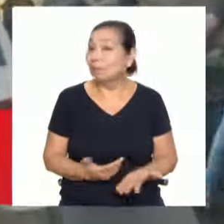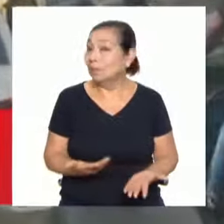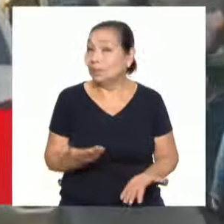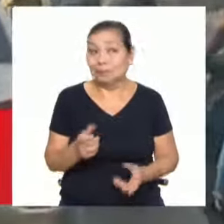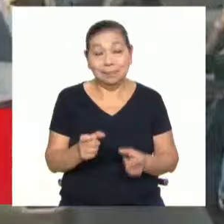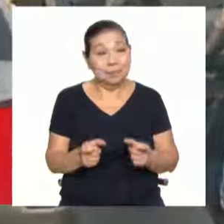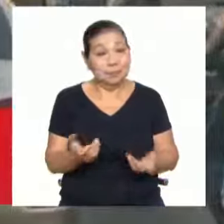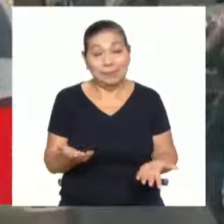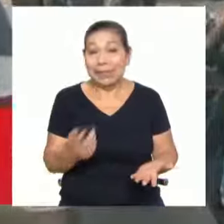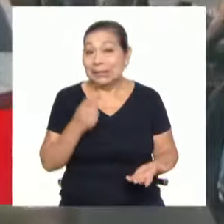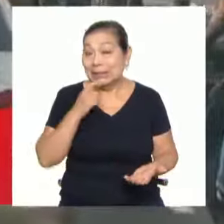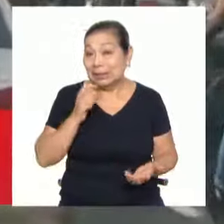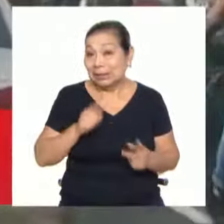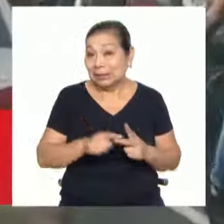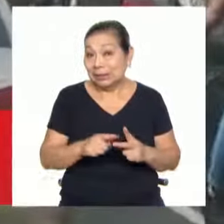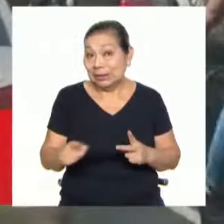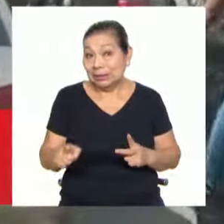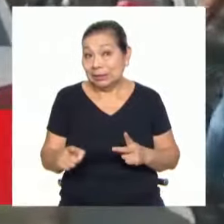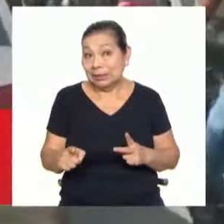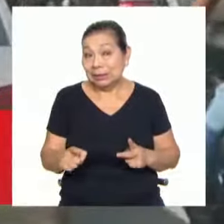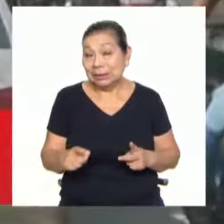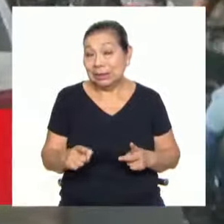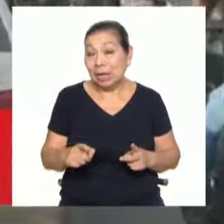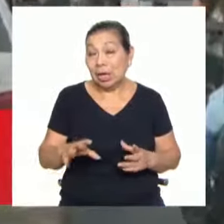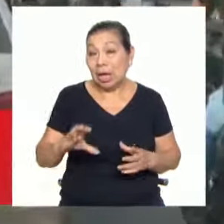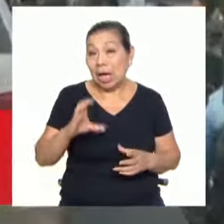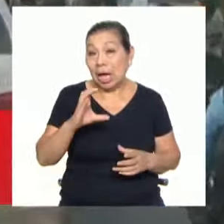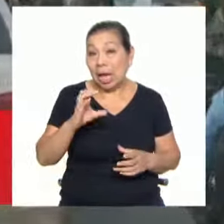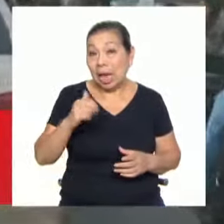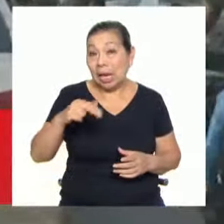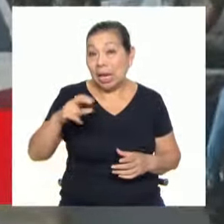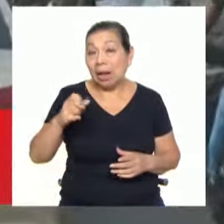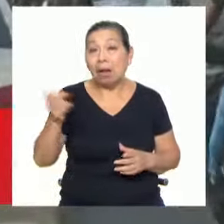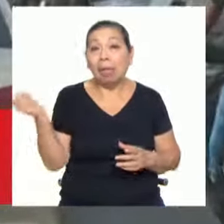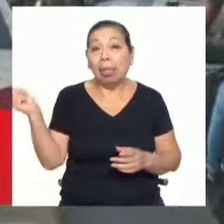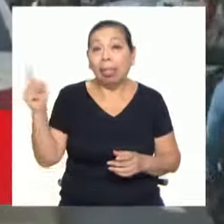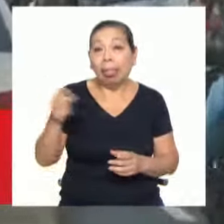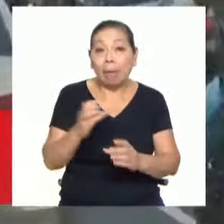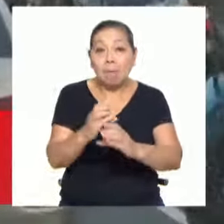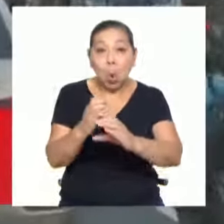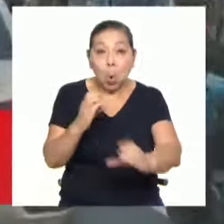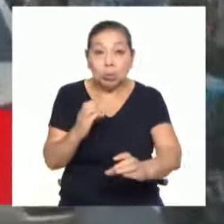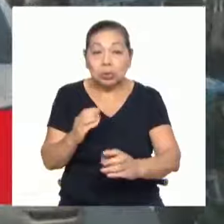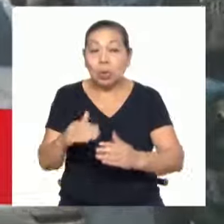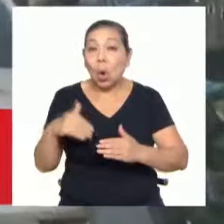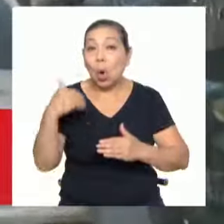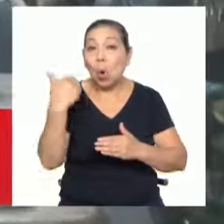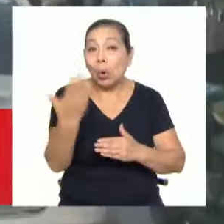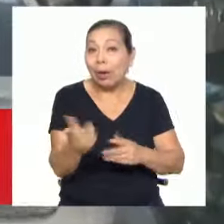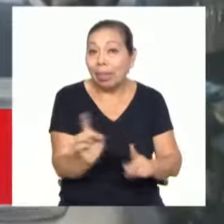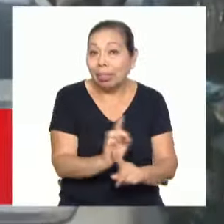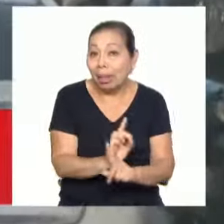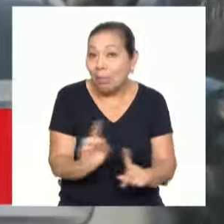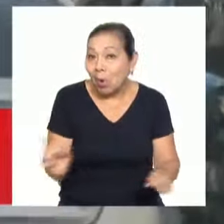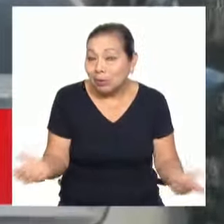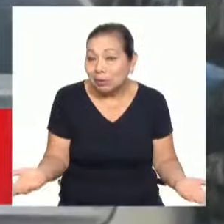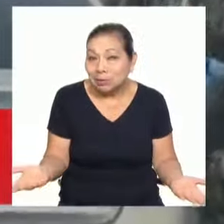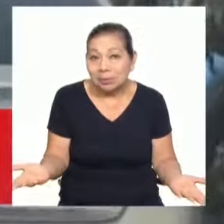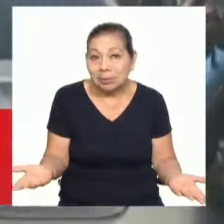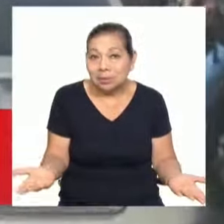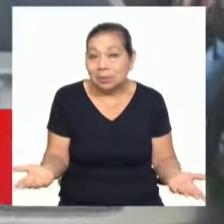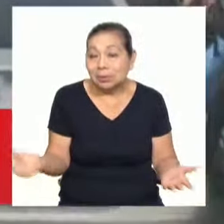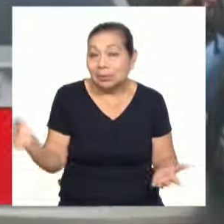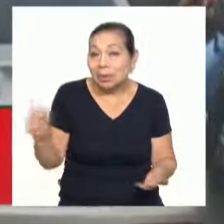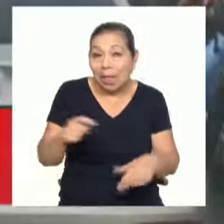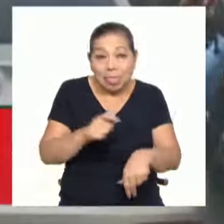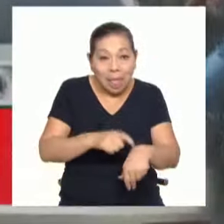Imagínate los que también necesitan salir de la estación del Naranjal. No están llegando los buses, los que están del otro lado tampoco, no hay la